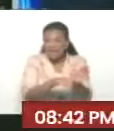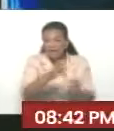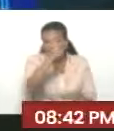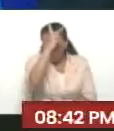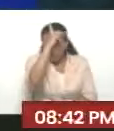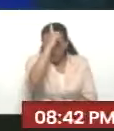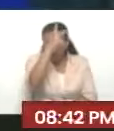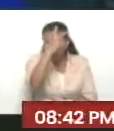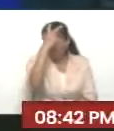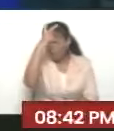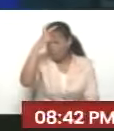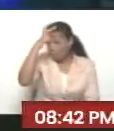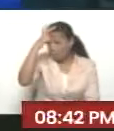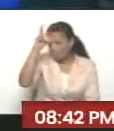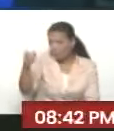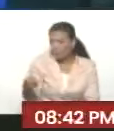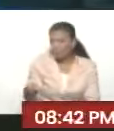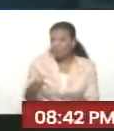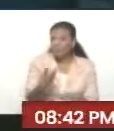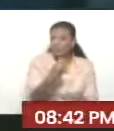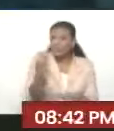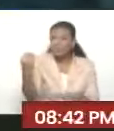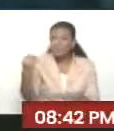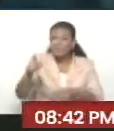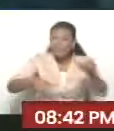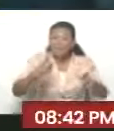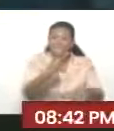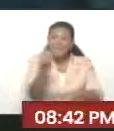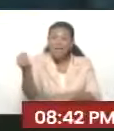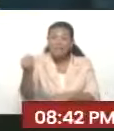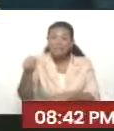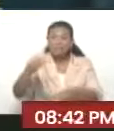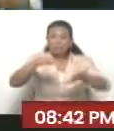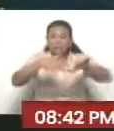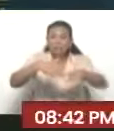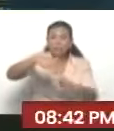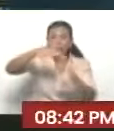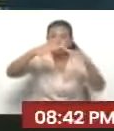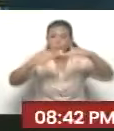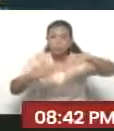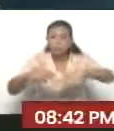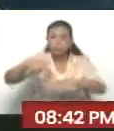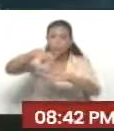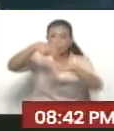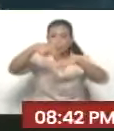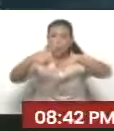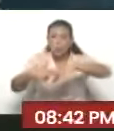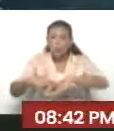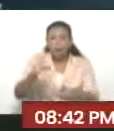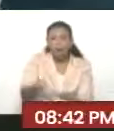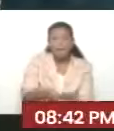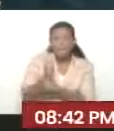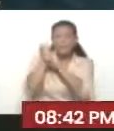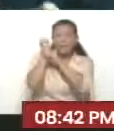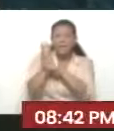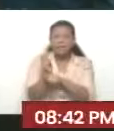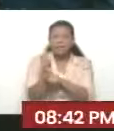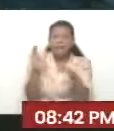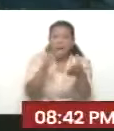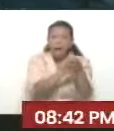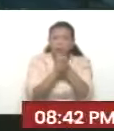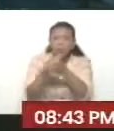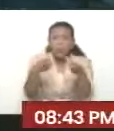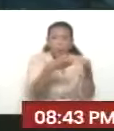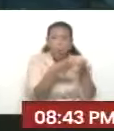son 200 que quedaron allí en la costa, pero 20 quedaron varados. Y afortunadamente los pescadores, los compas